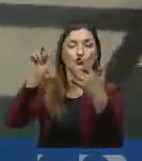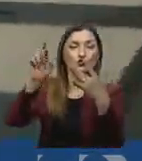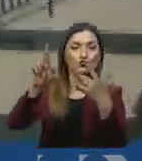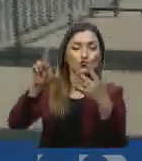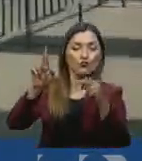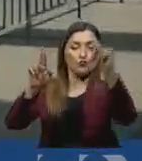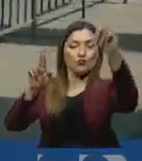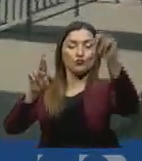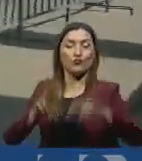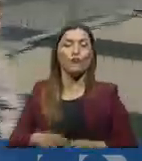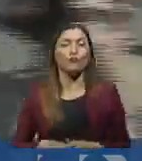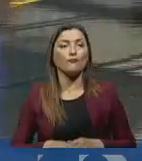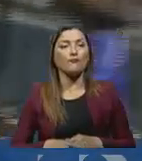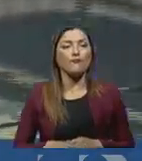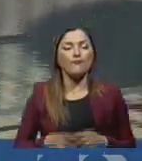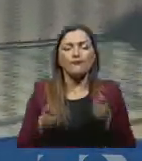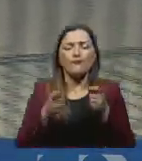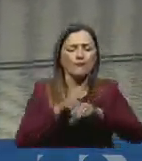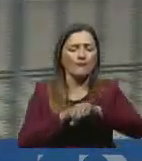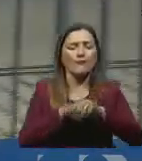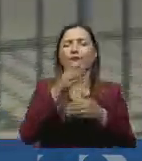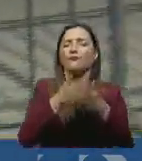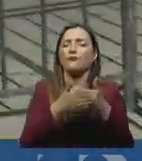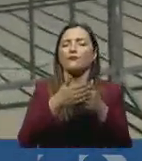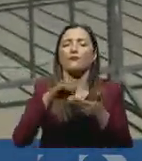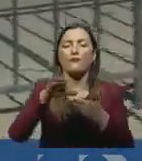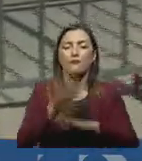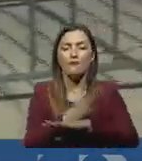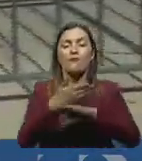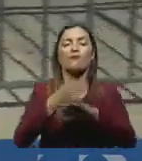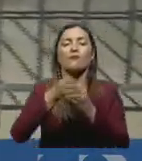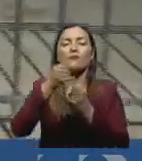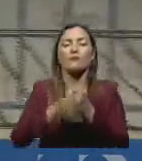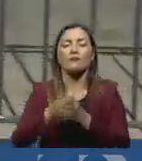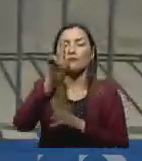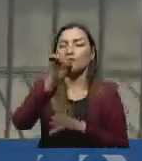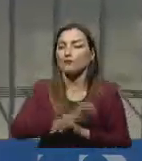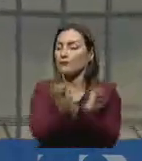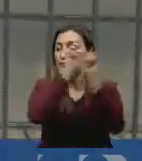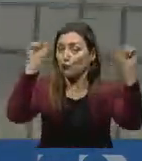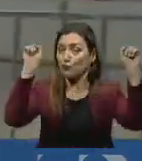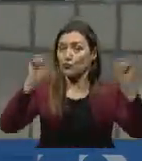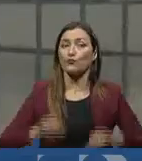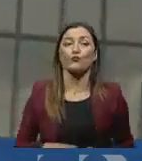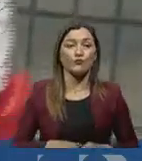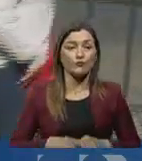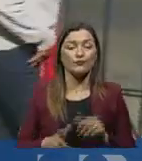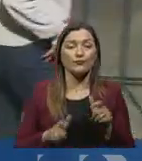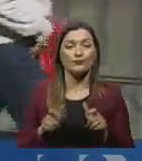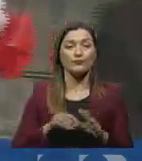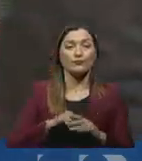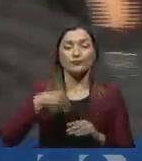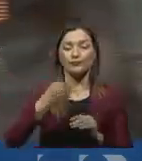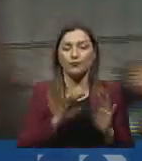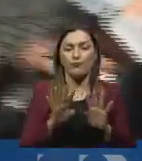operativo hasta qué hora se llevará a cabo ya el concierto de estimamos que se finalice hasta la una de la mañana hasta que la ciudadanía salga